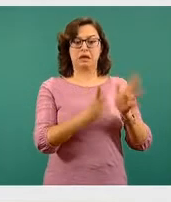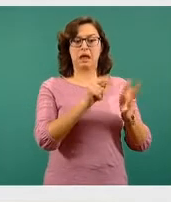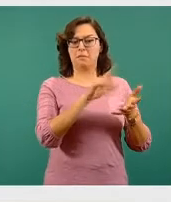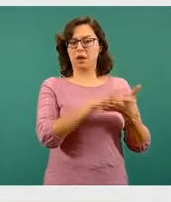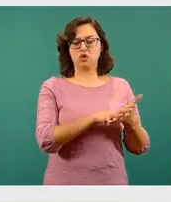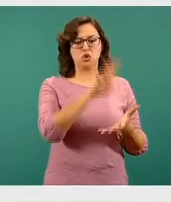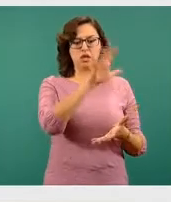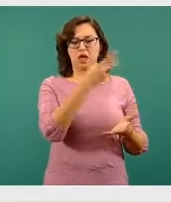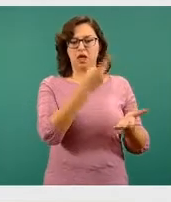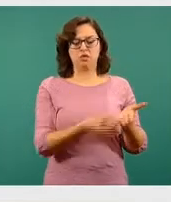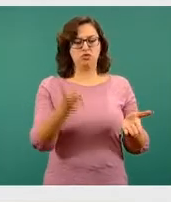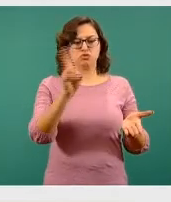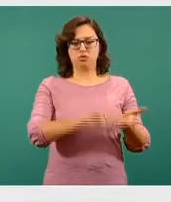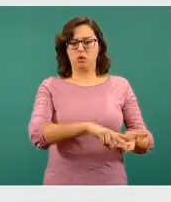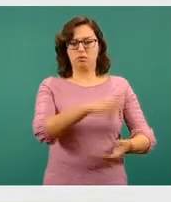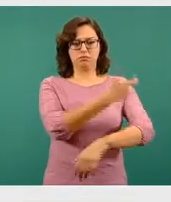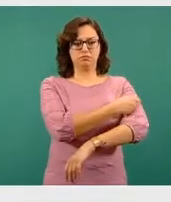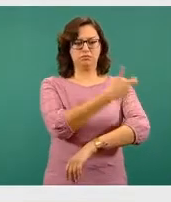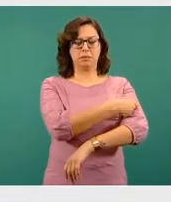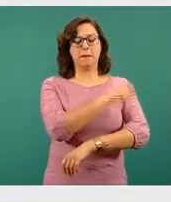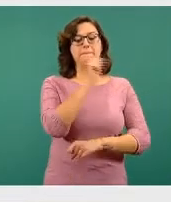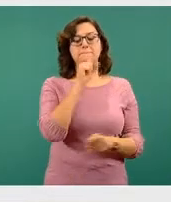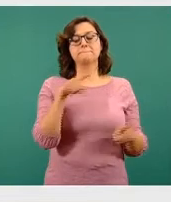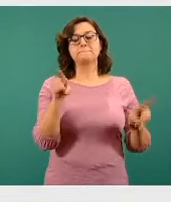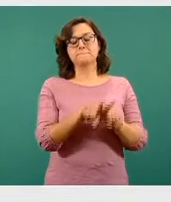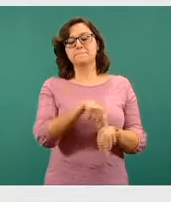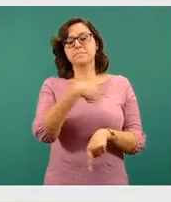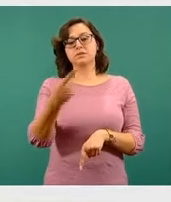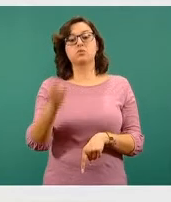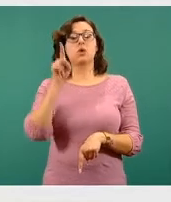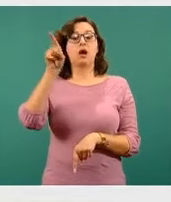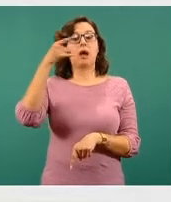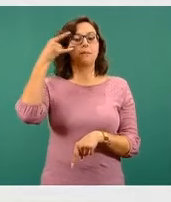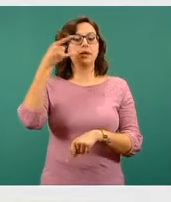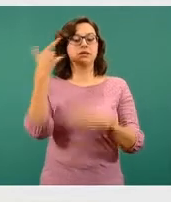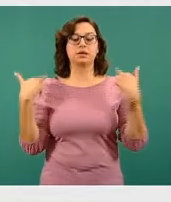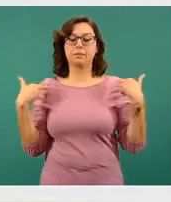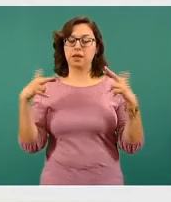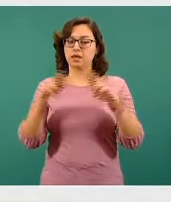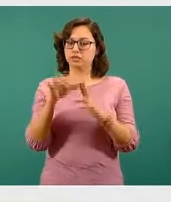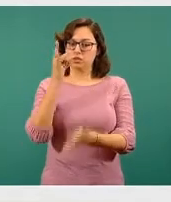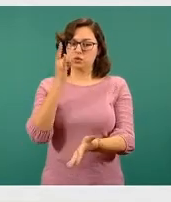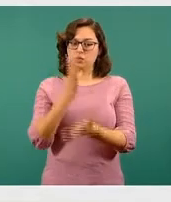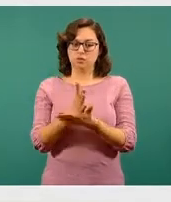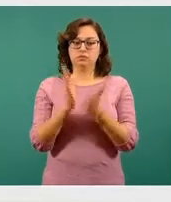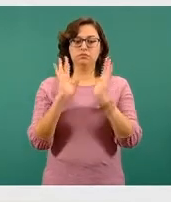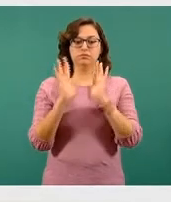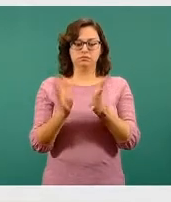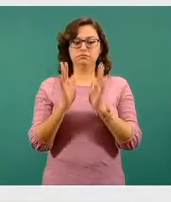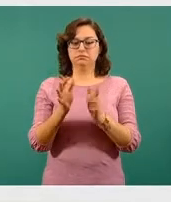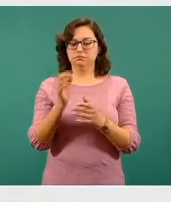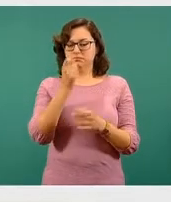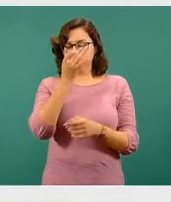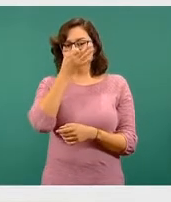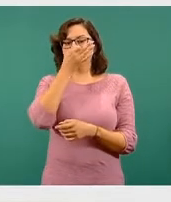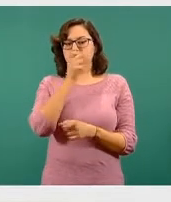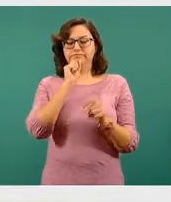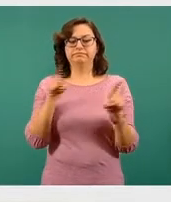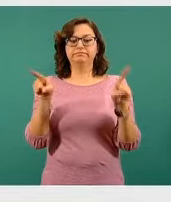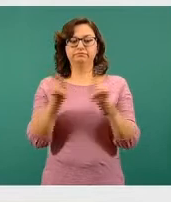en esquemas completos. Recordar que esto es exclusivamente el estado de Campeche y que en este momento no tenemos la intención